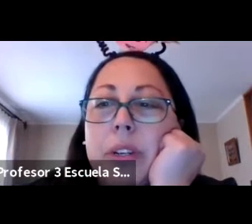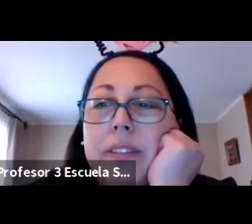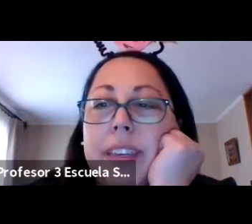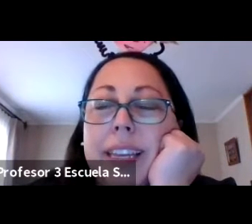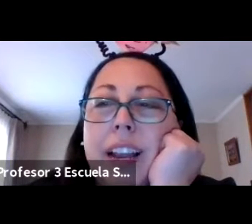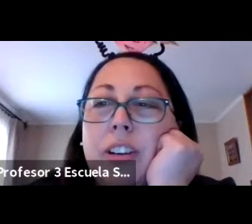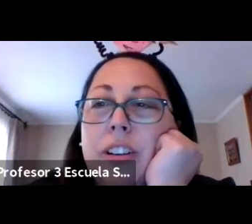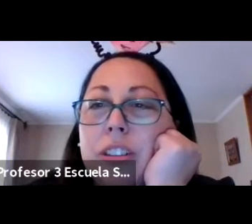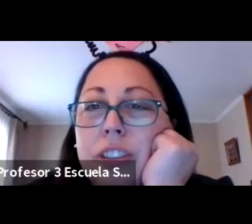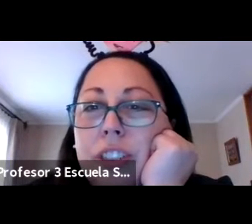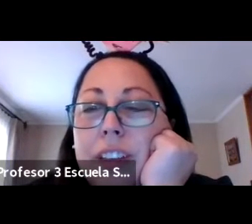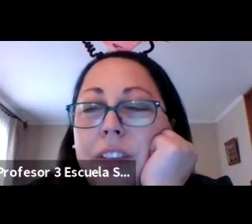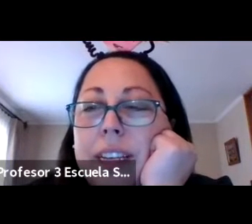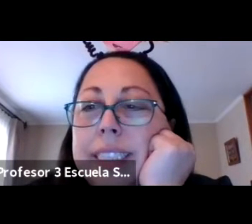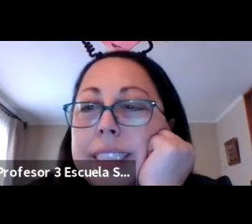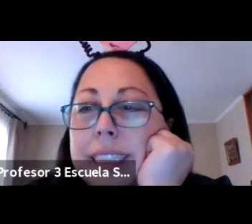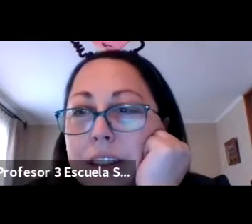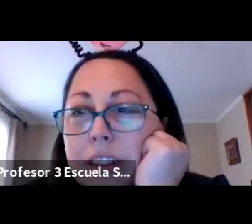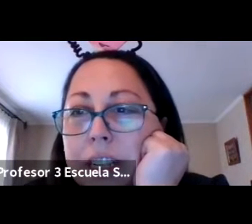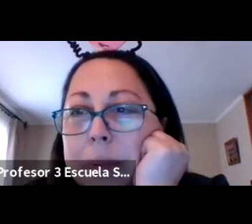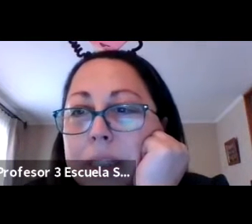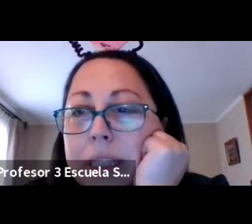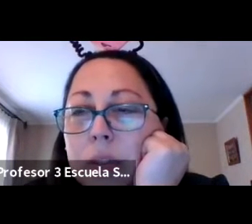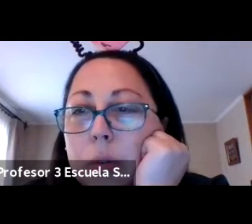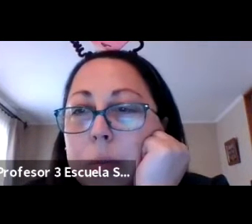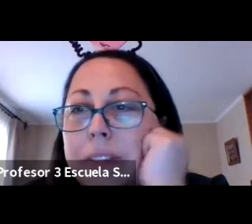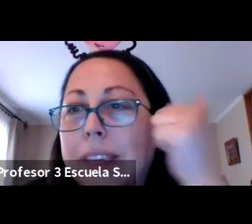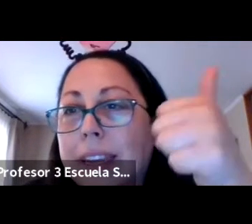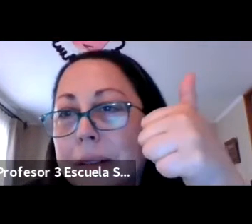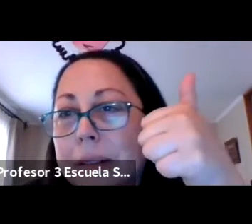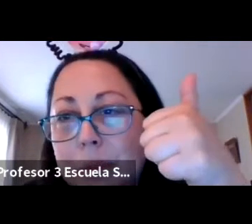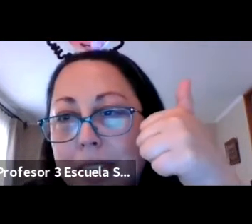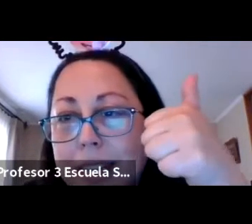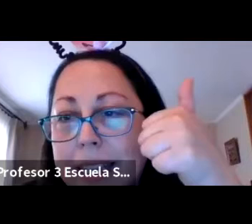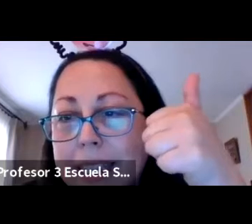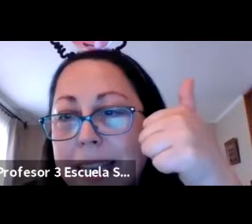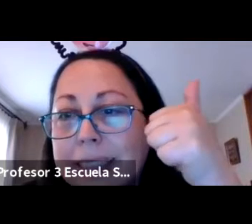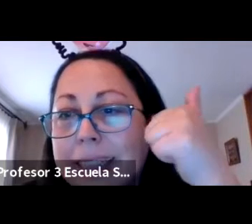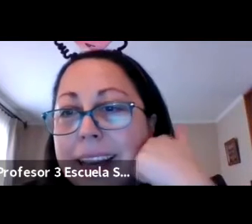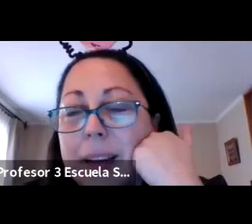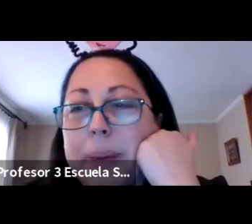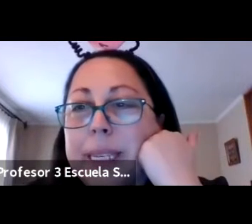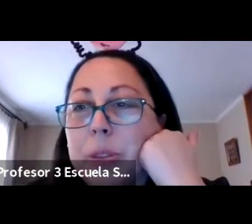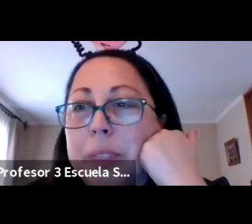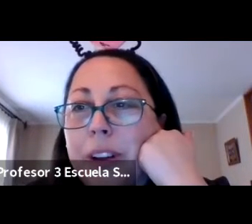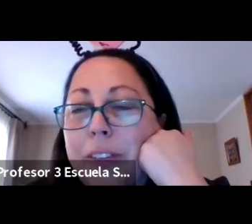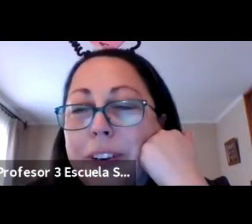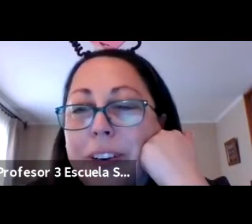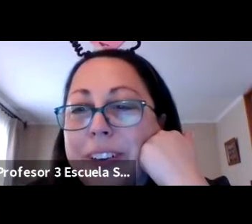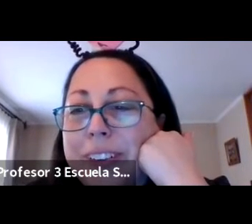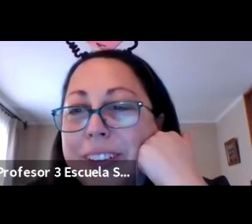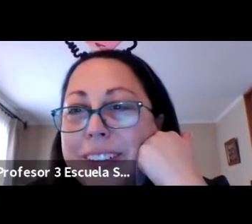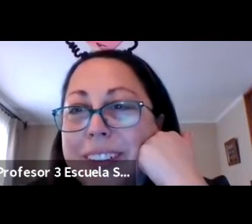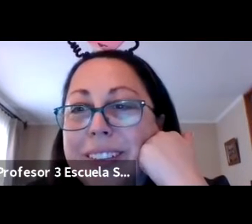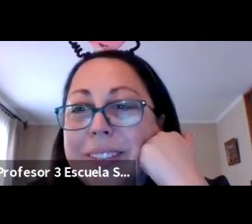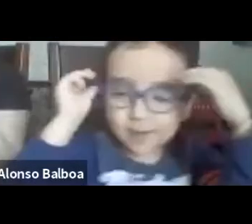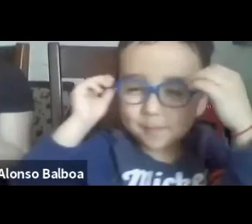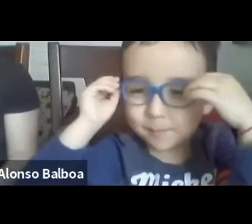¿verdad? Muy bien, Alonso, te felicito, respondiste súper bien. Muchas gracias. Apague su